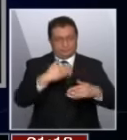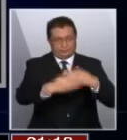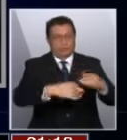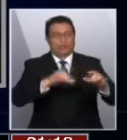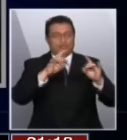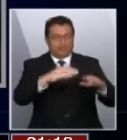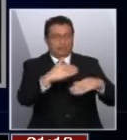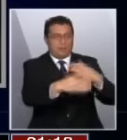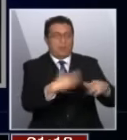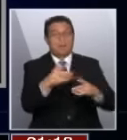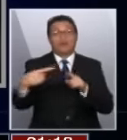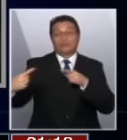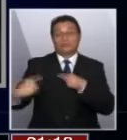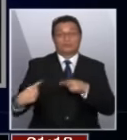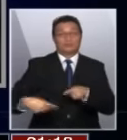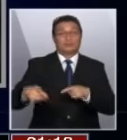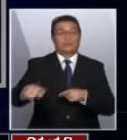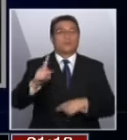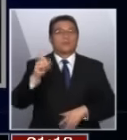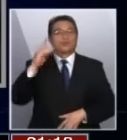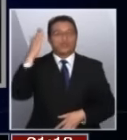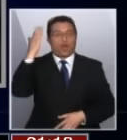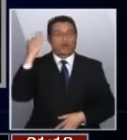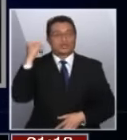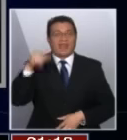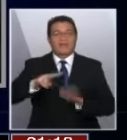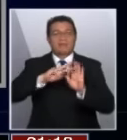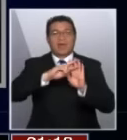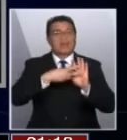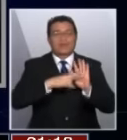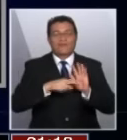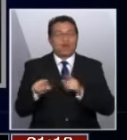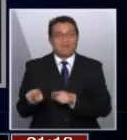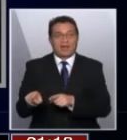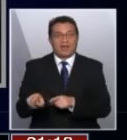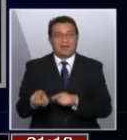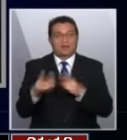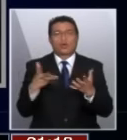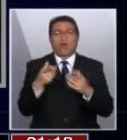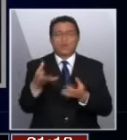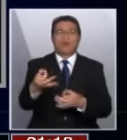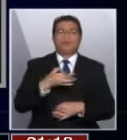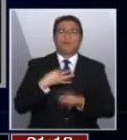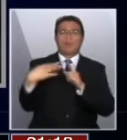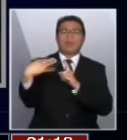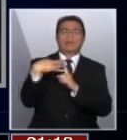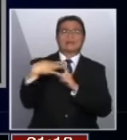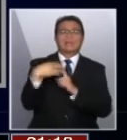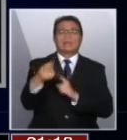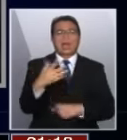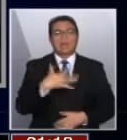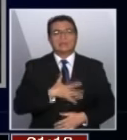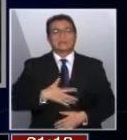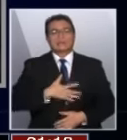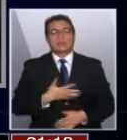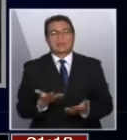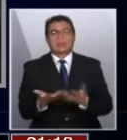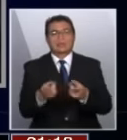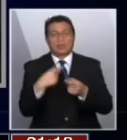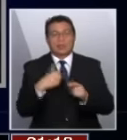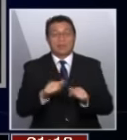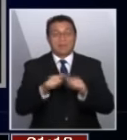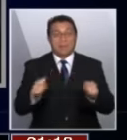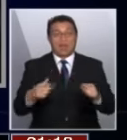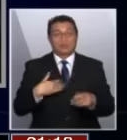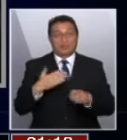consolidarlos no saben hacer reformas eh Cómo recibe usted esa crítica considerando además los intentos por